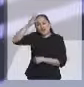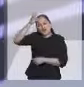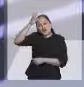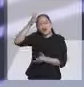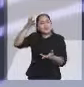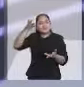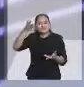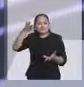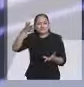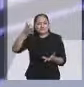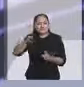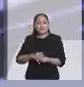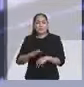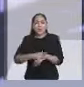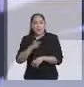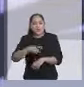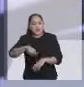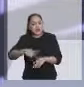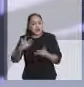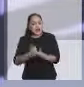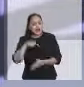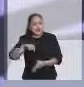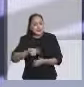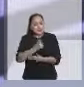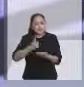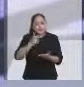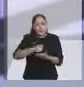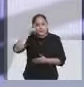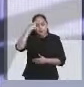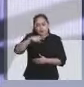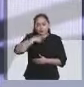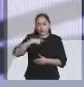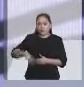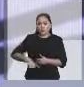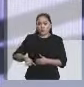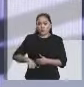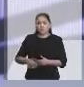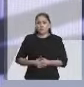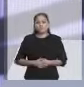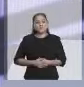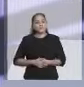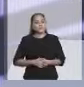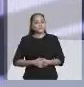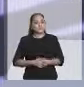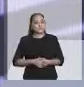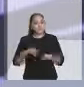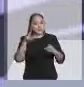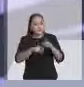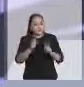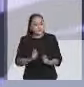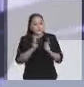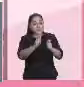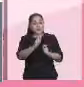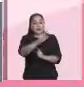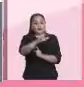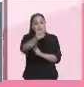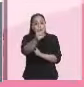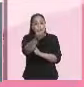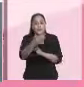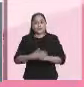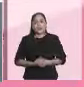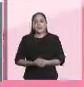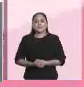hemos ganado aquí en la Ciudad de México, donde goberné. Ricardo Anaya, por favor.